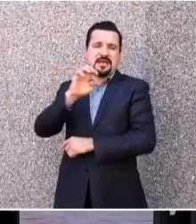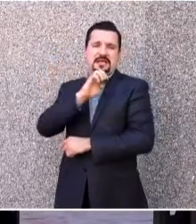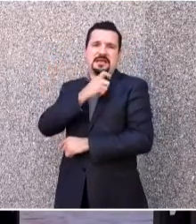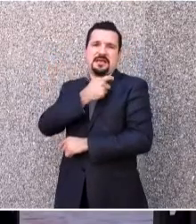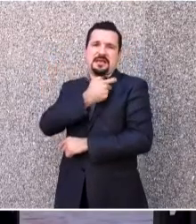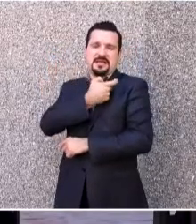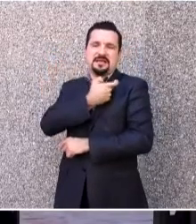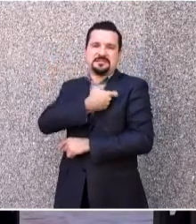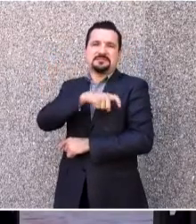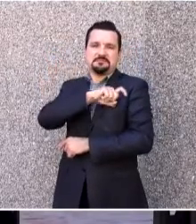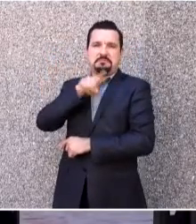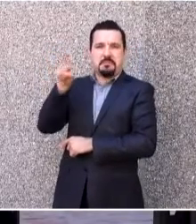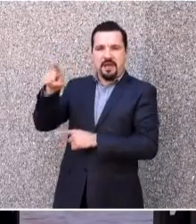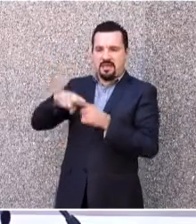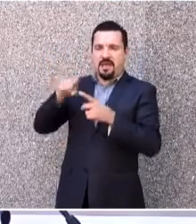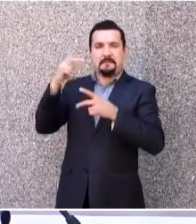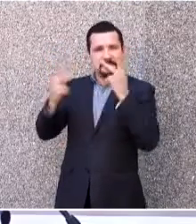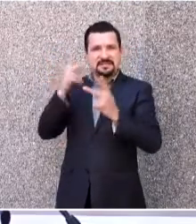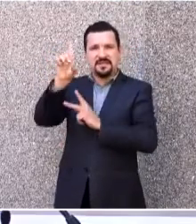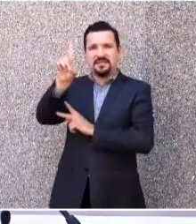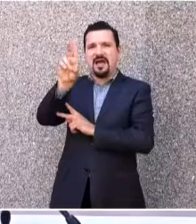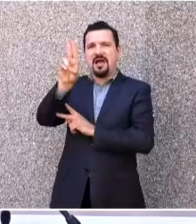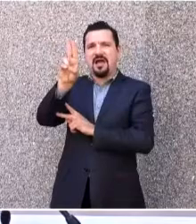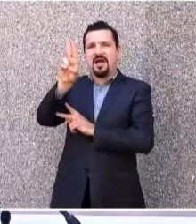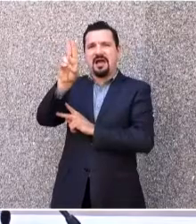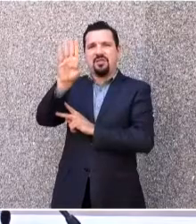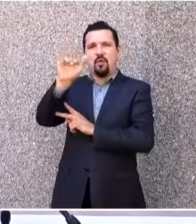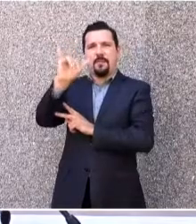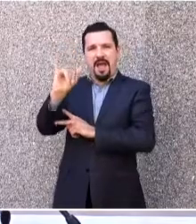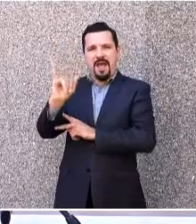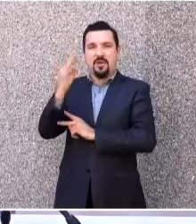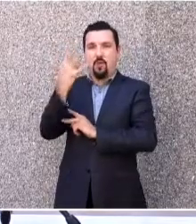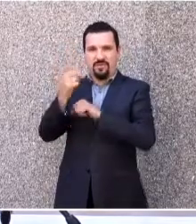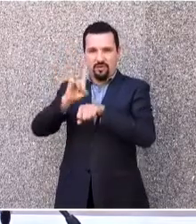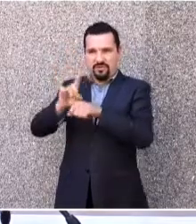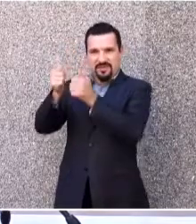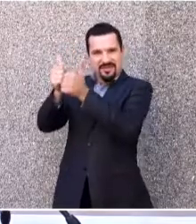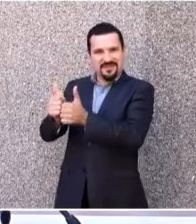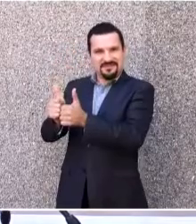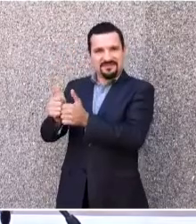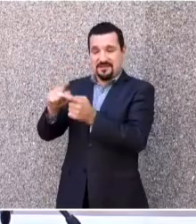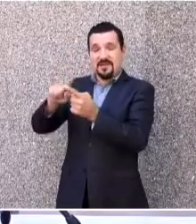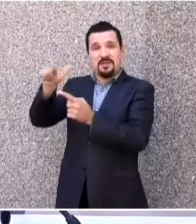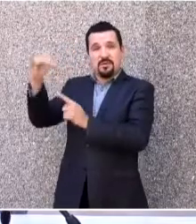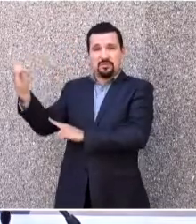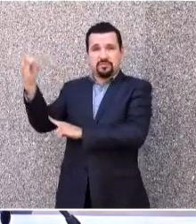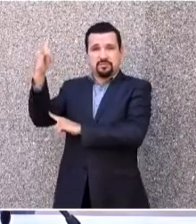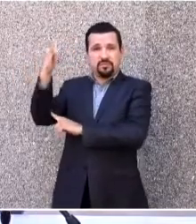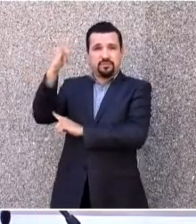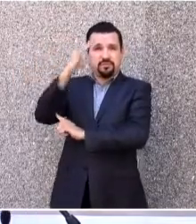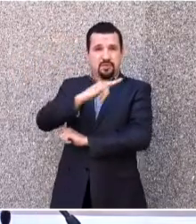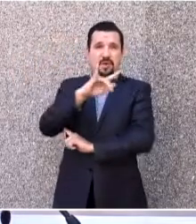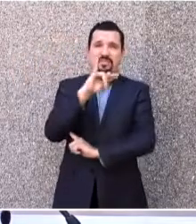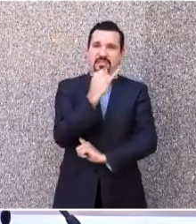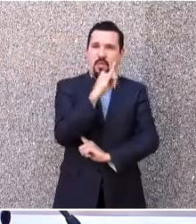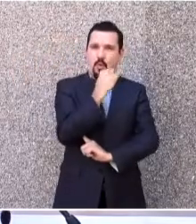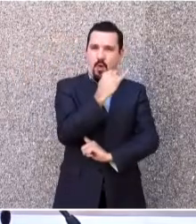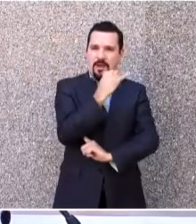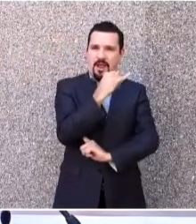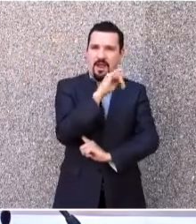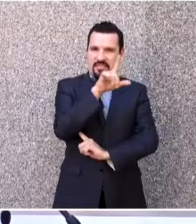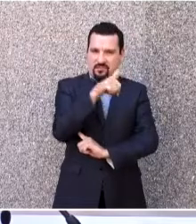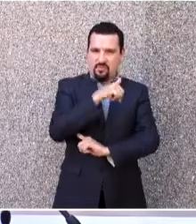ahí y finalmente viajó de Tijuana a Ciudad Obregón. La paciente